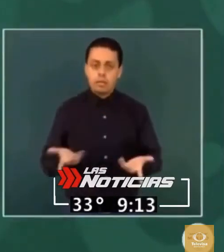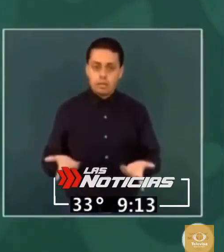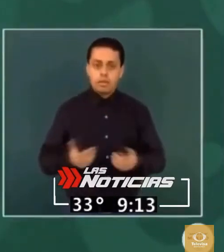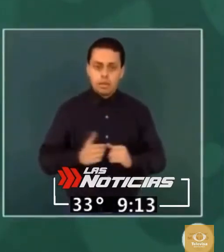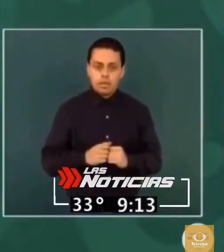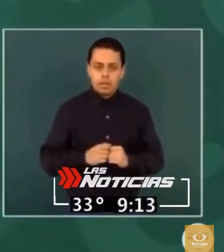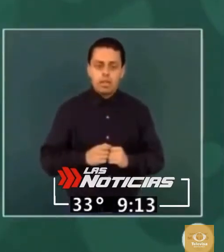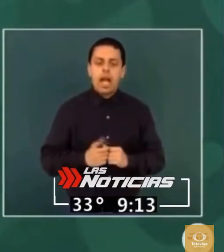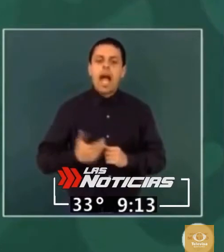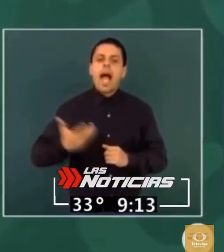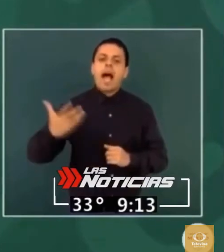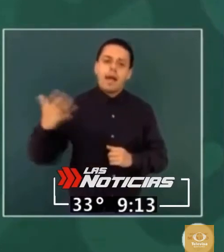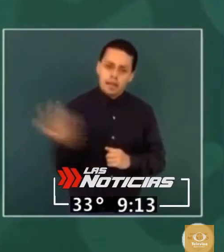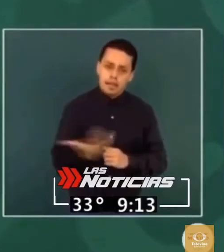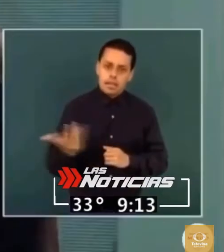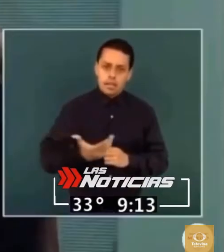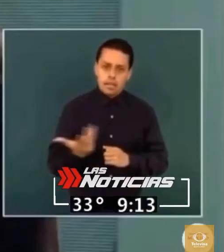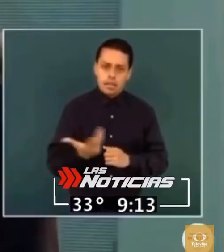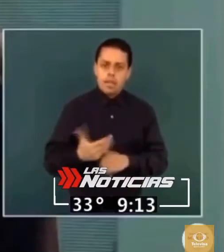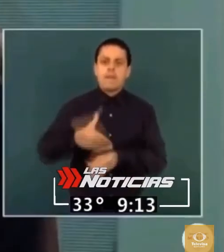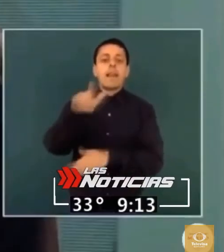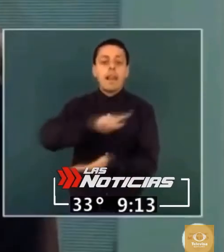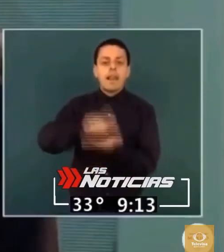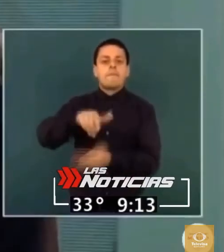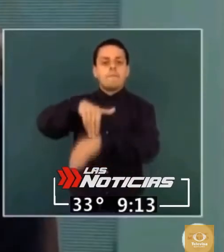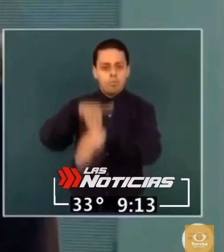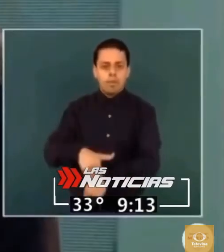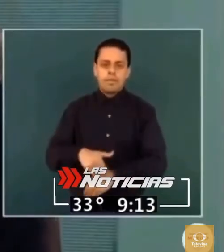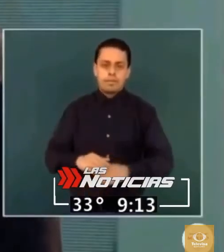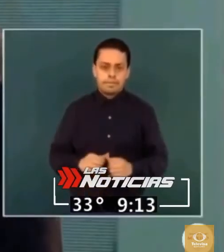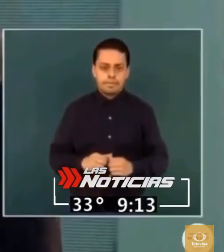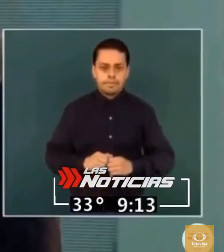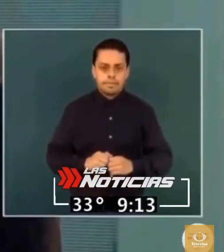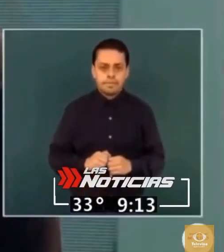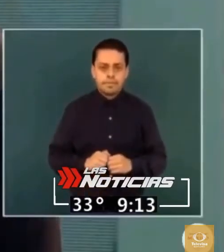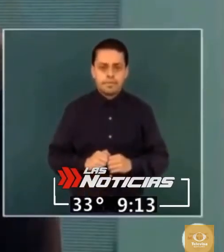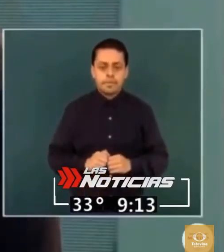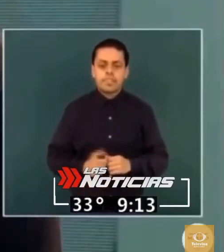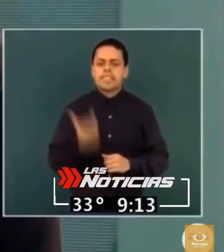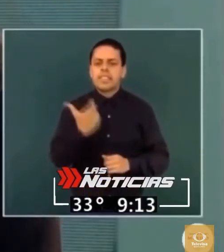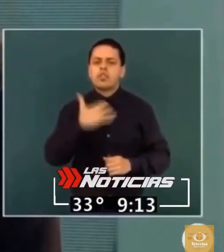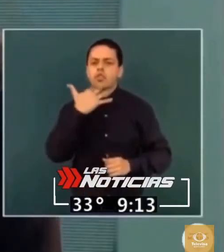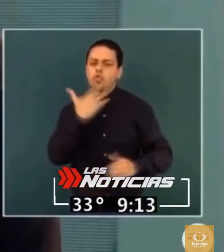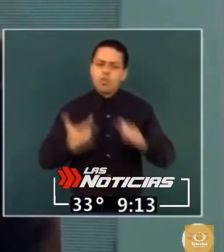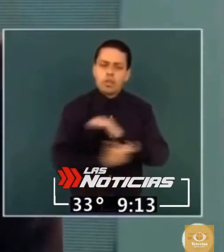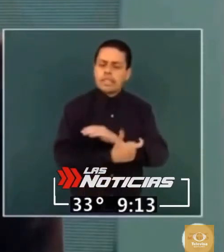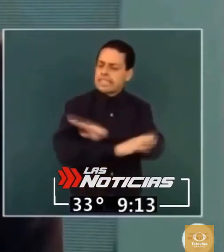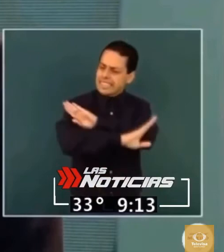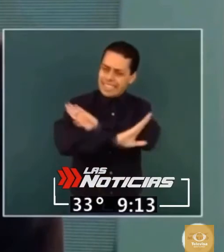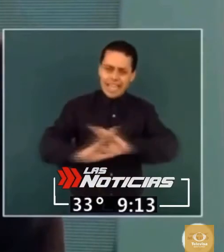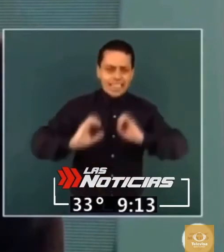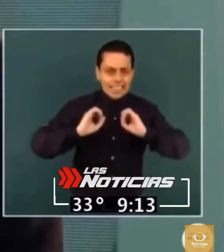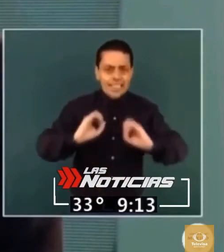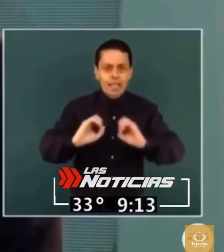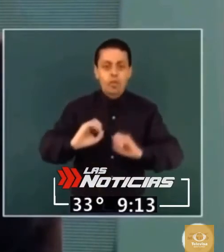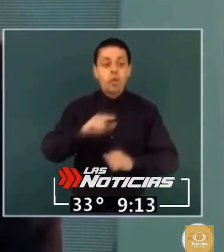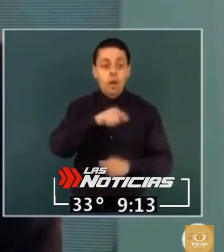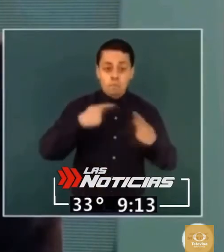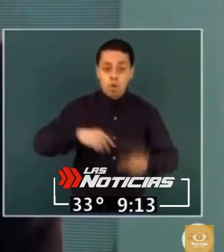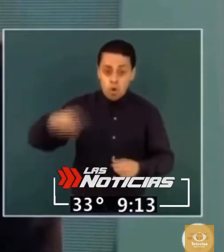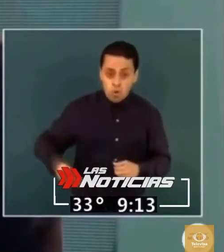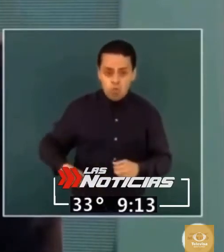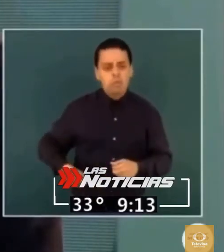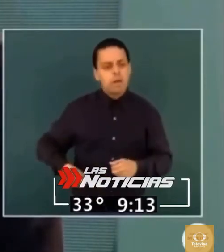y se actúe legalmente. Cero corrupción, cero impunidad, sea quien